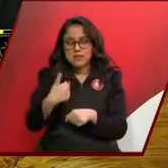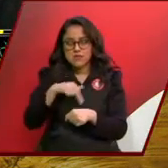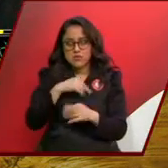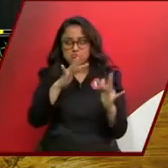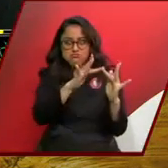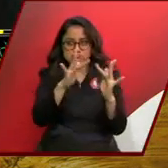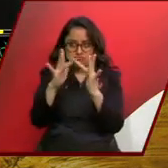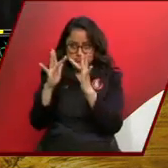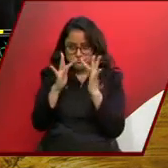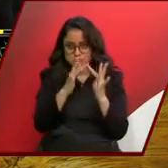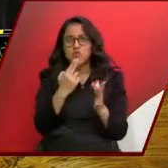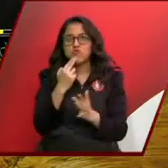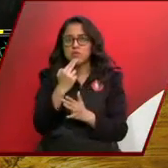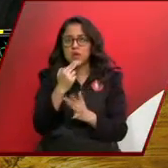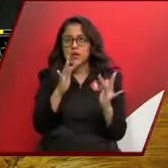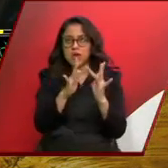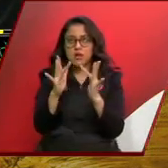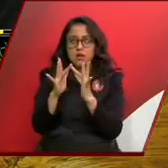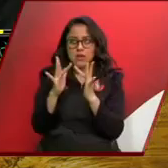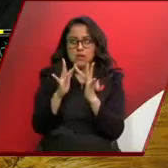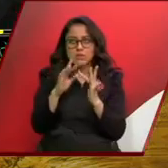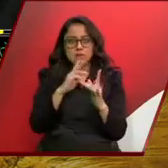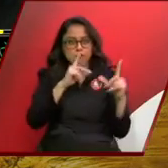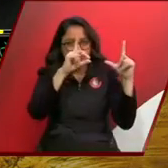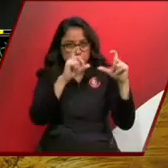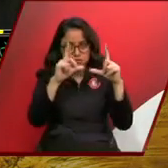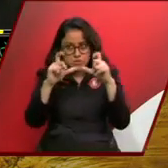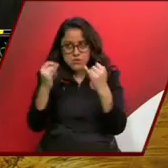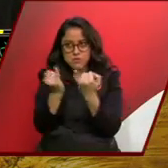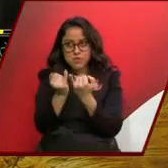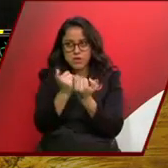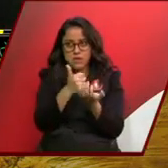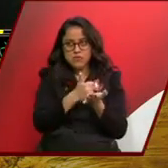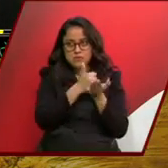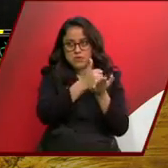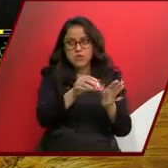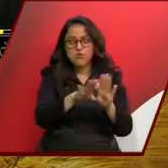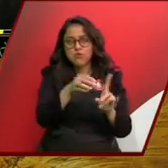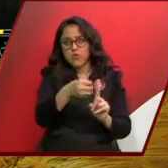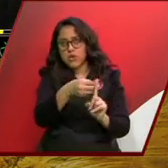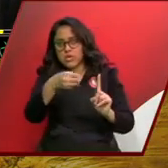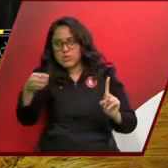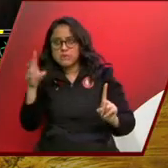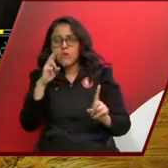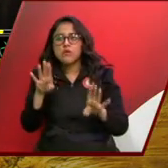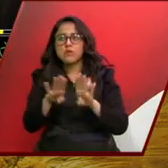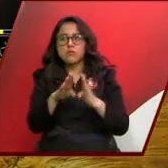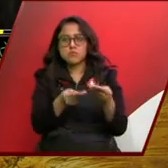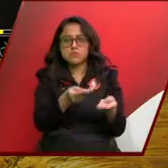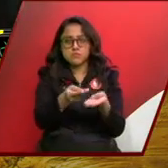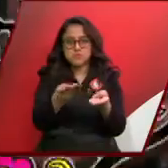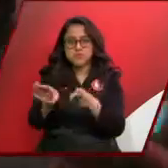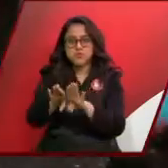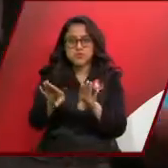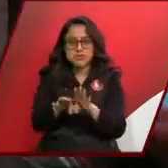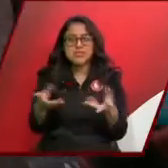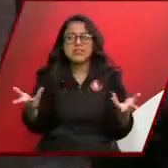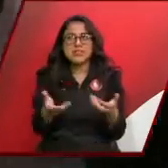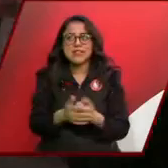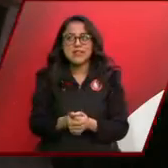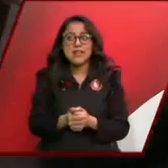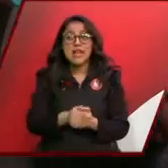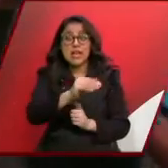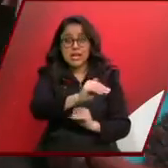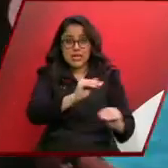redes, entonces ando tomando fotos, pero también ayudé a organizar la ofrenda del Día de Muertos. Y aunque cada